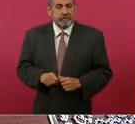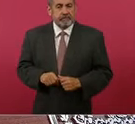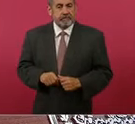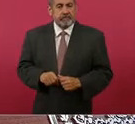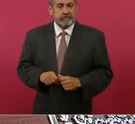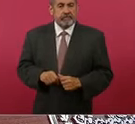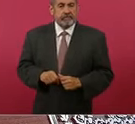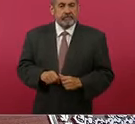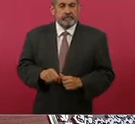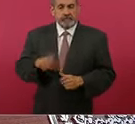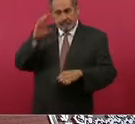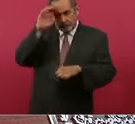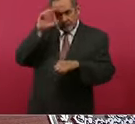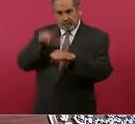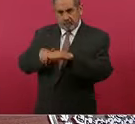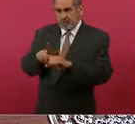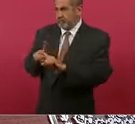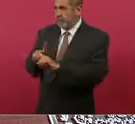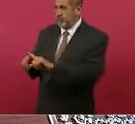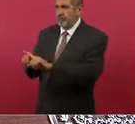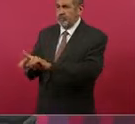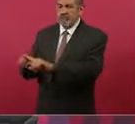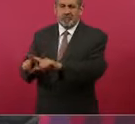es la diversidad cultural de México.